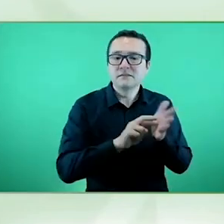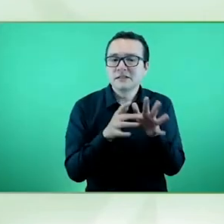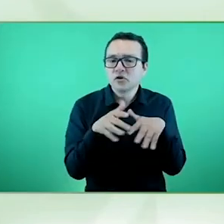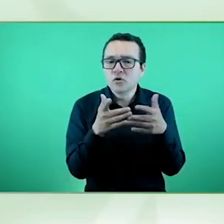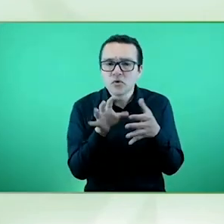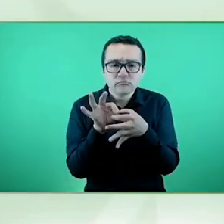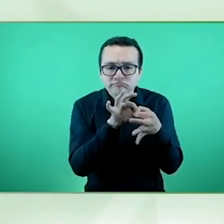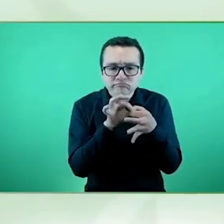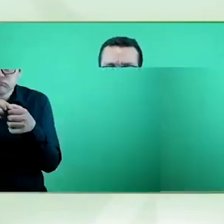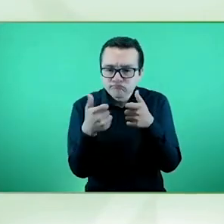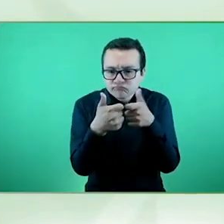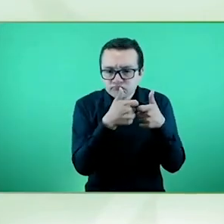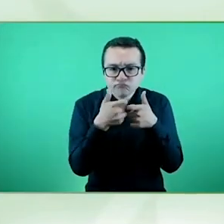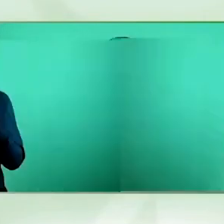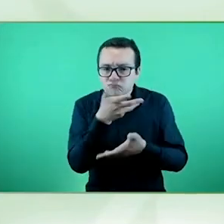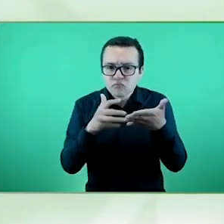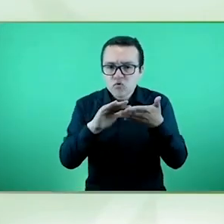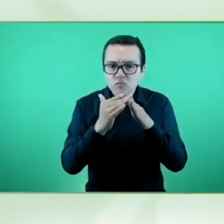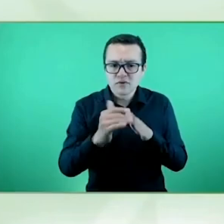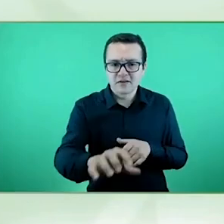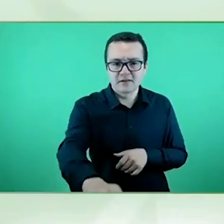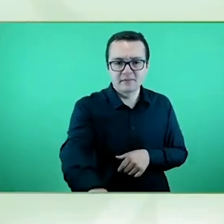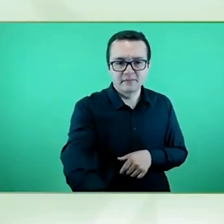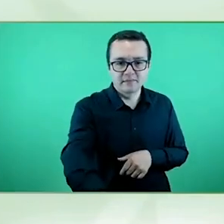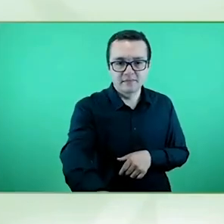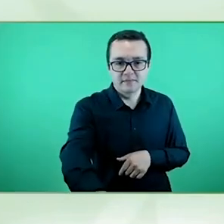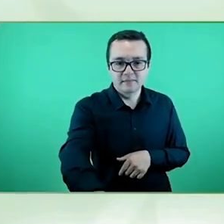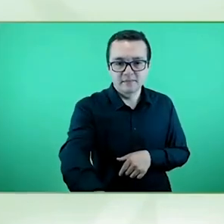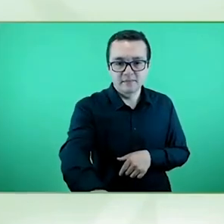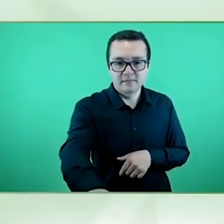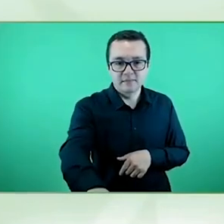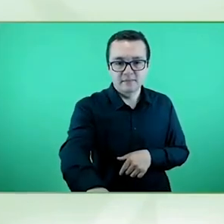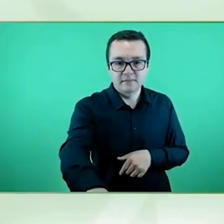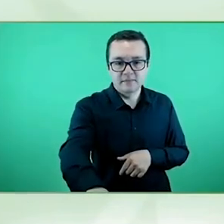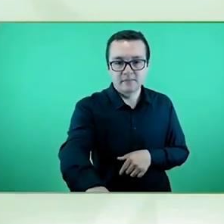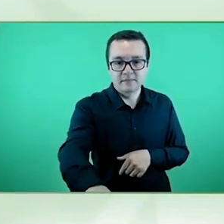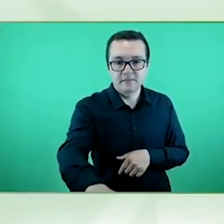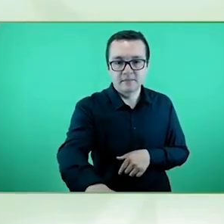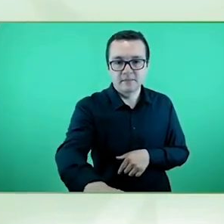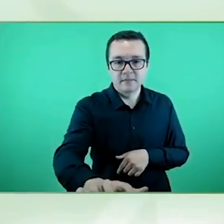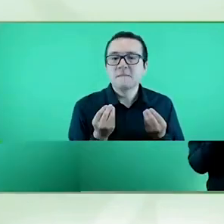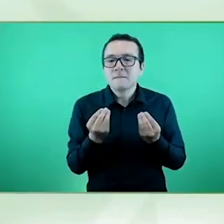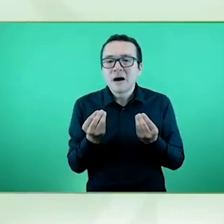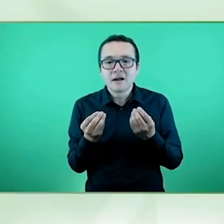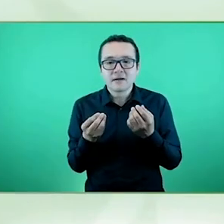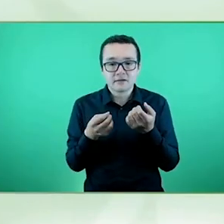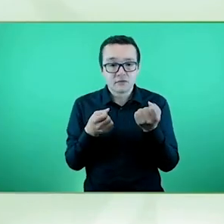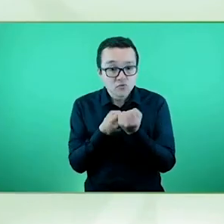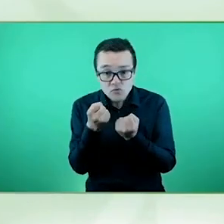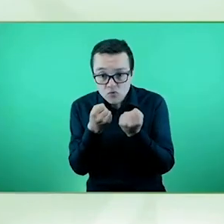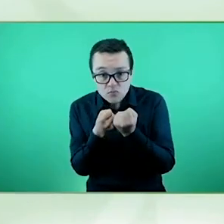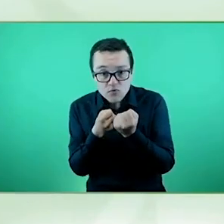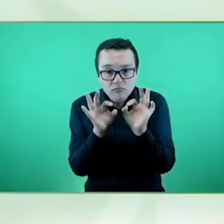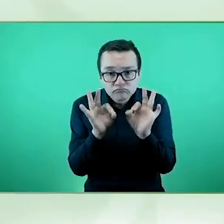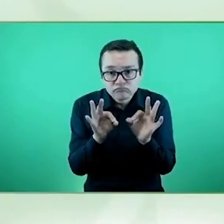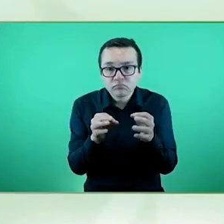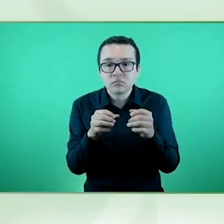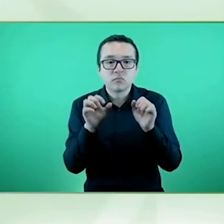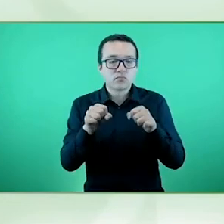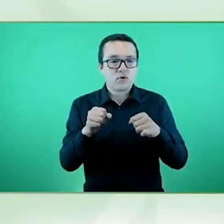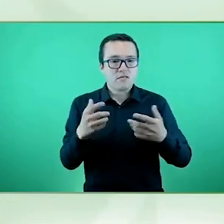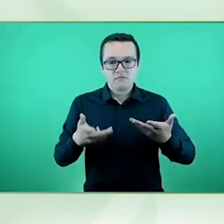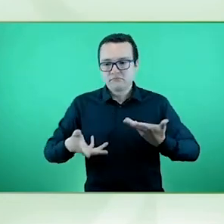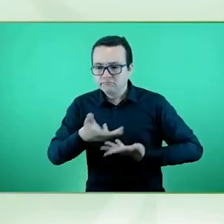para enfrentar una problemática que, como dije, comúnmente había sido abordada de forma individual.